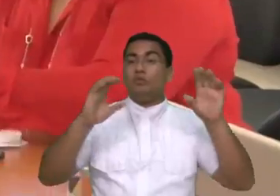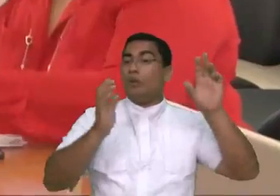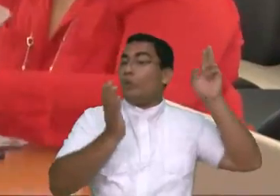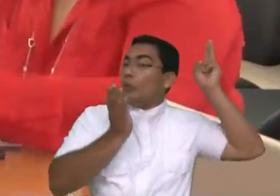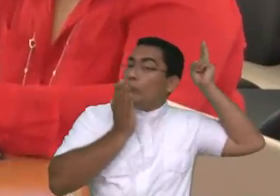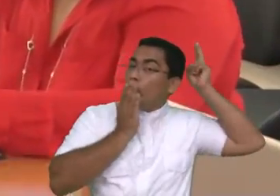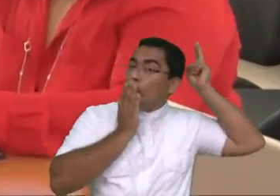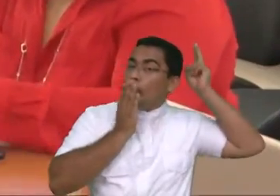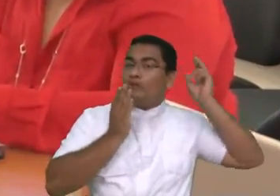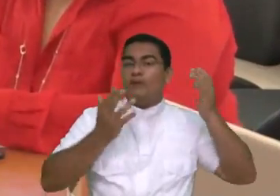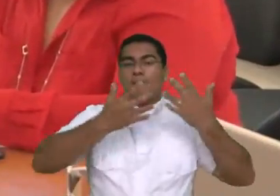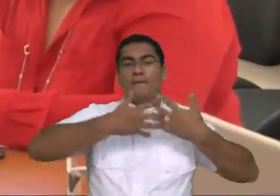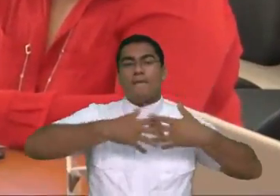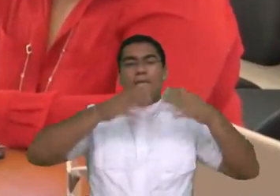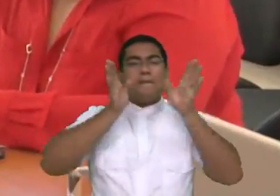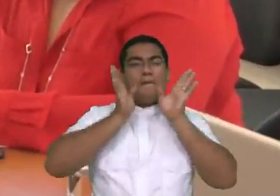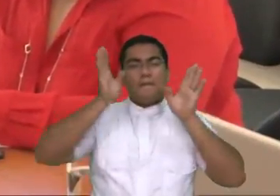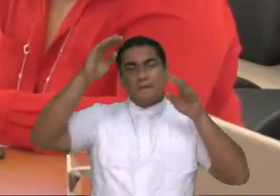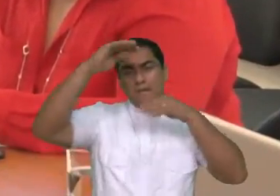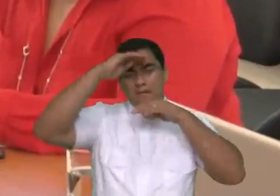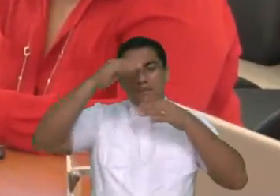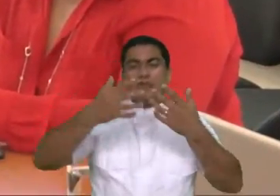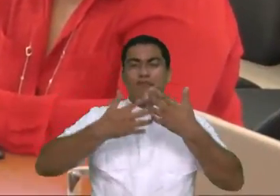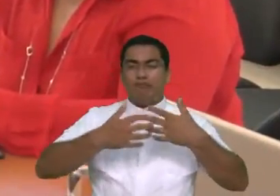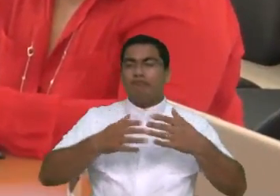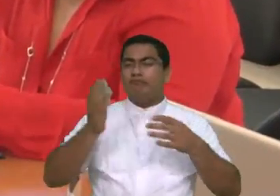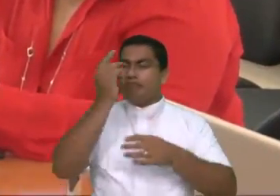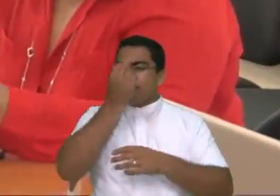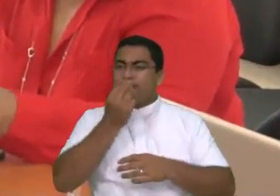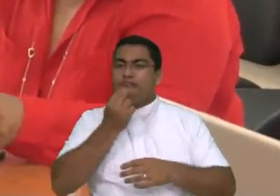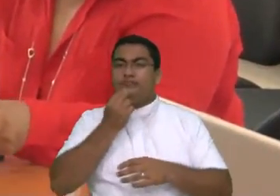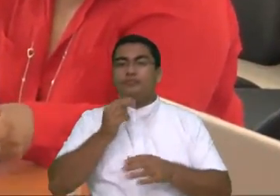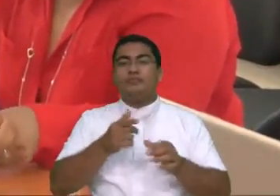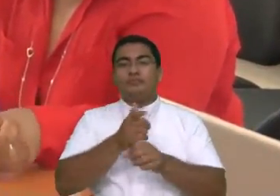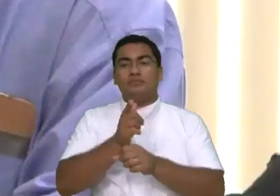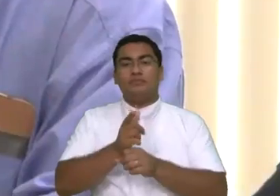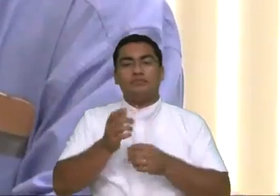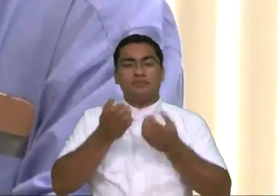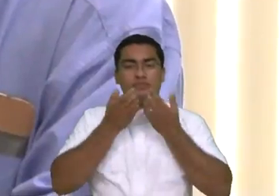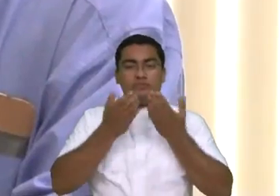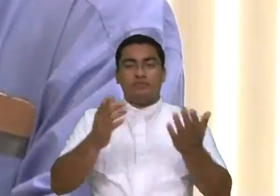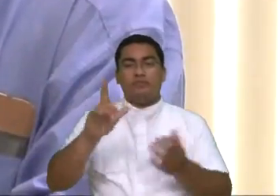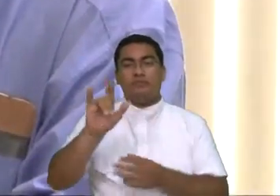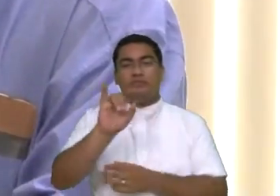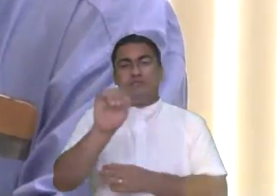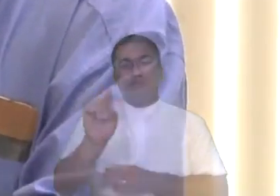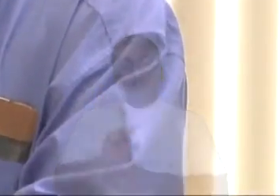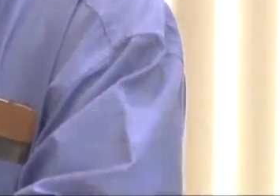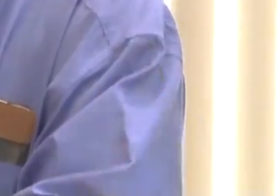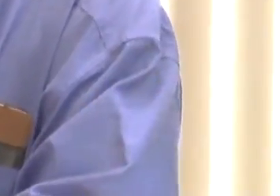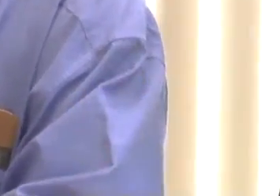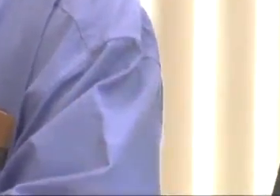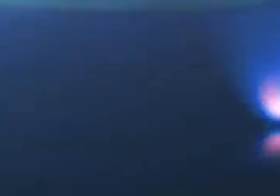Sol. Con cámara de Wendell Noguera para el canal parlamentario, informó Liz Escoto.